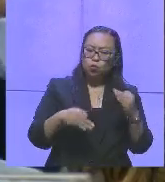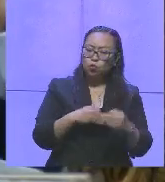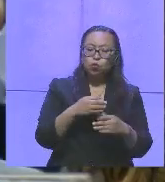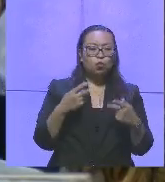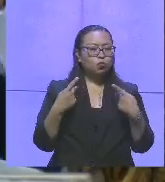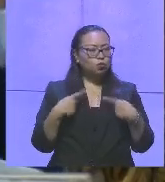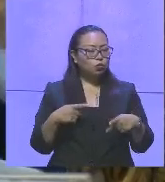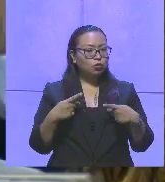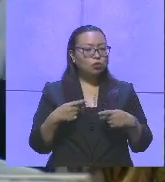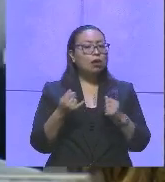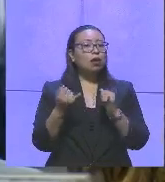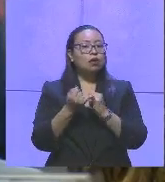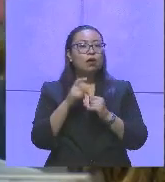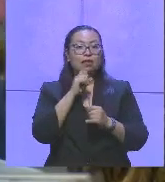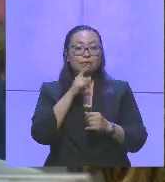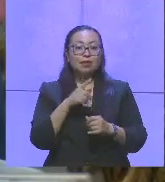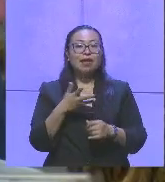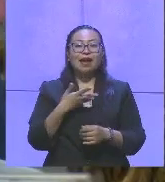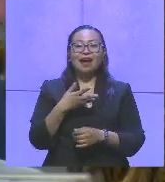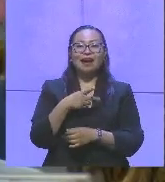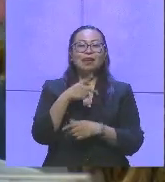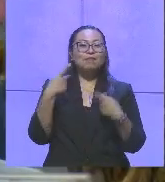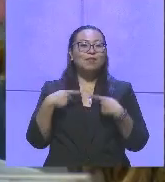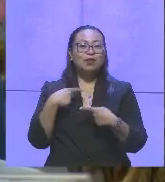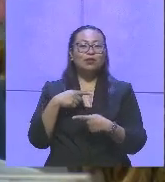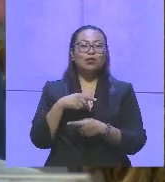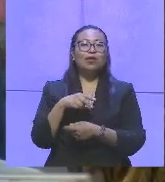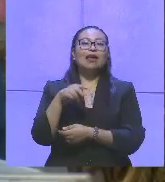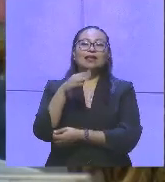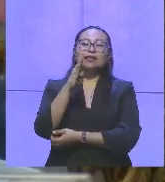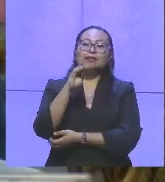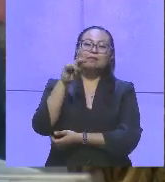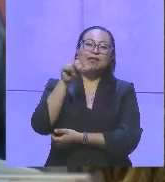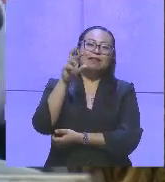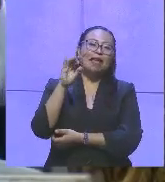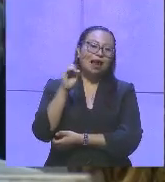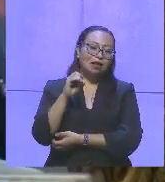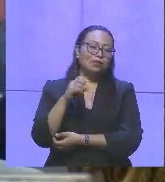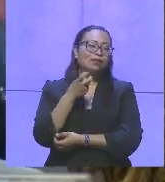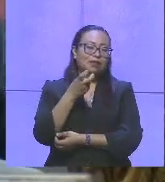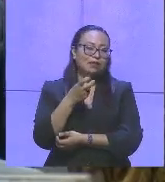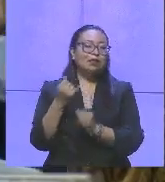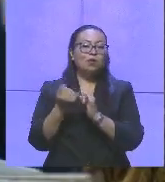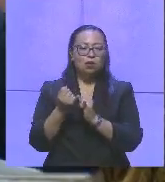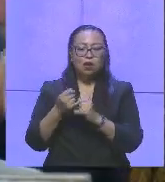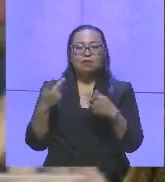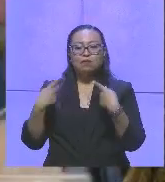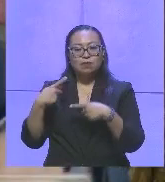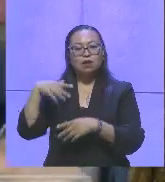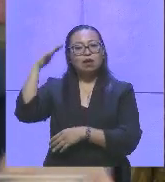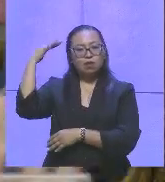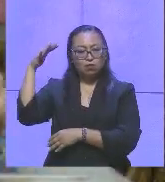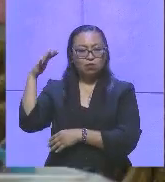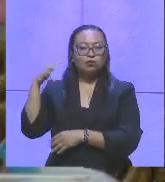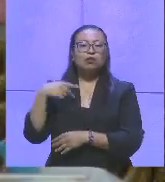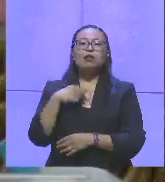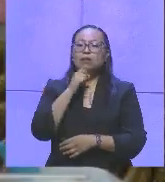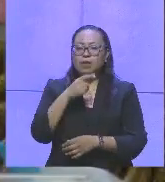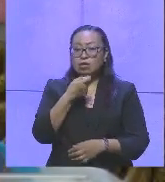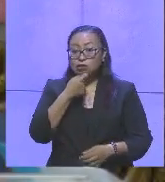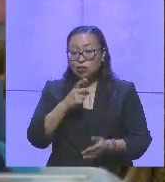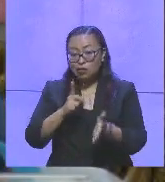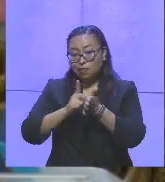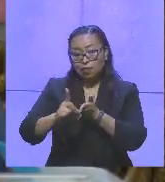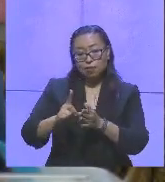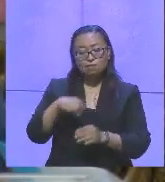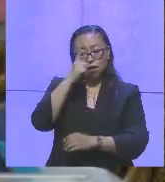recientemente en la lógica de las personas no binarias. Y ahí adultos mayores, derecho de protección a los niños de la infancia,